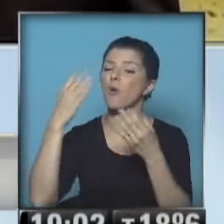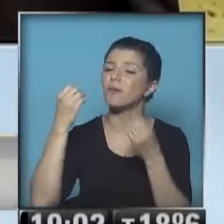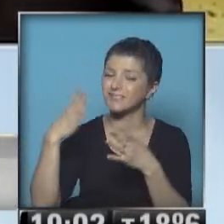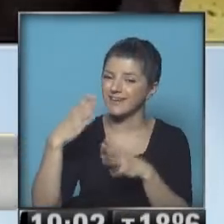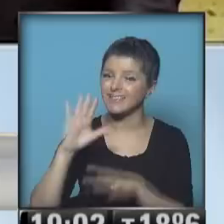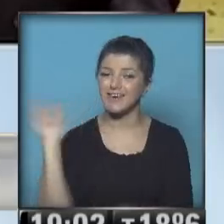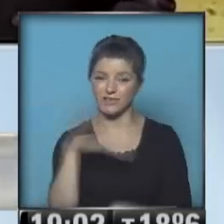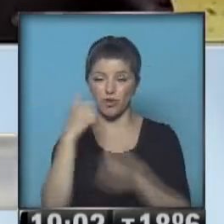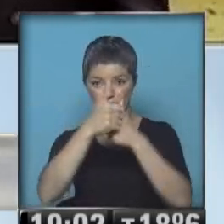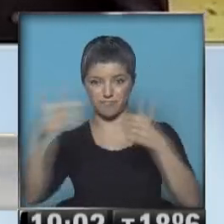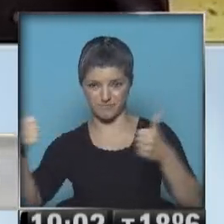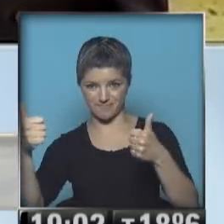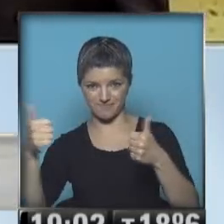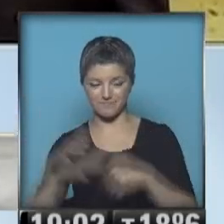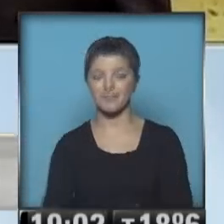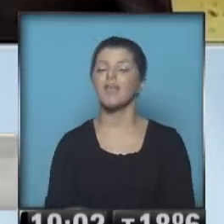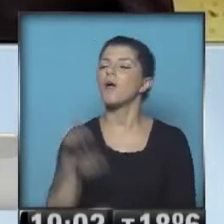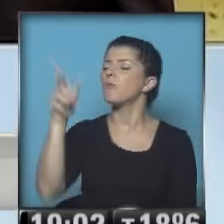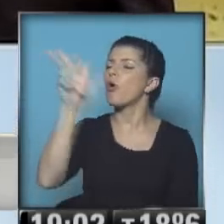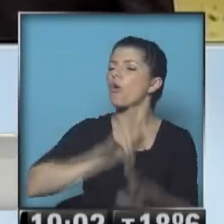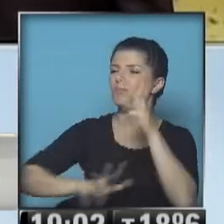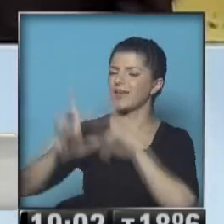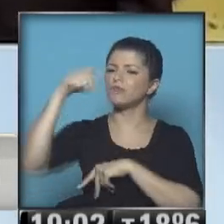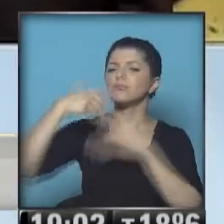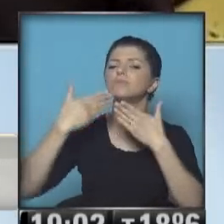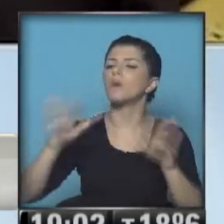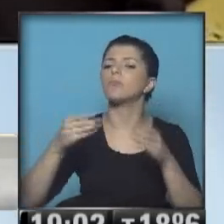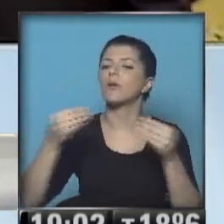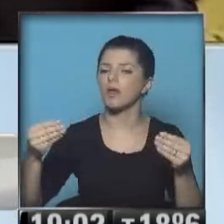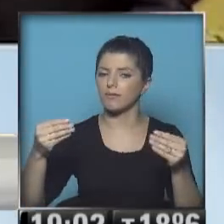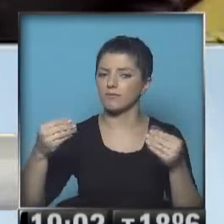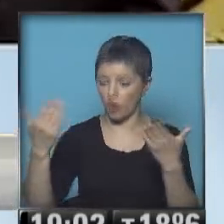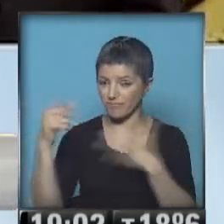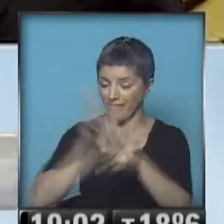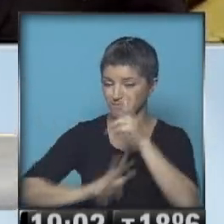te acompañan ahí. Contanos que estamos inaugurando hoy la red móvil. Dale.